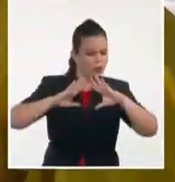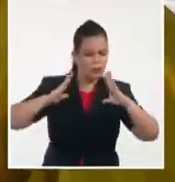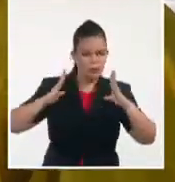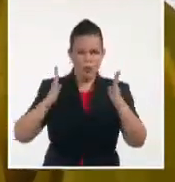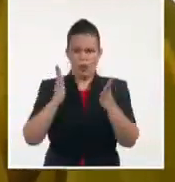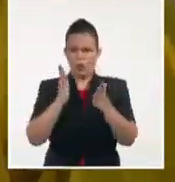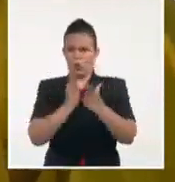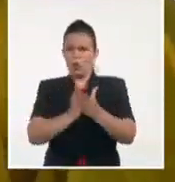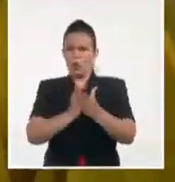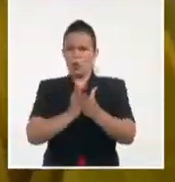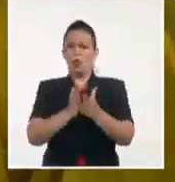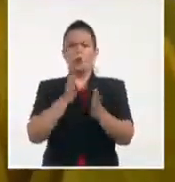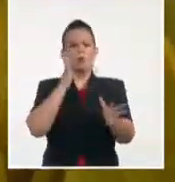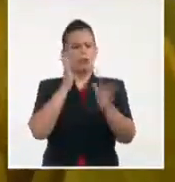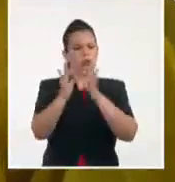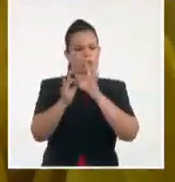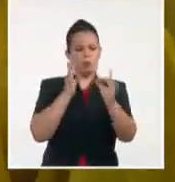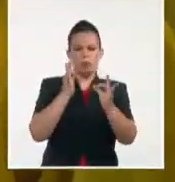todos los recursos, se aseguraron,